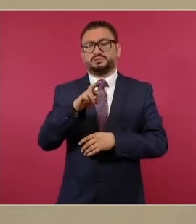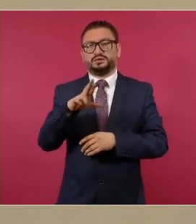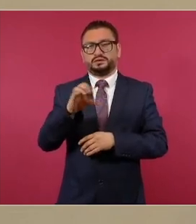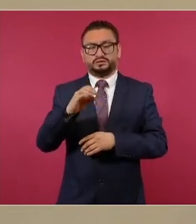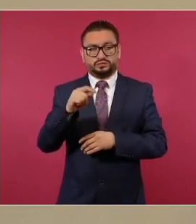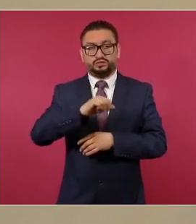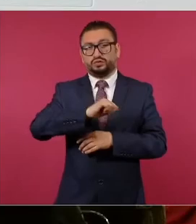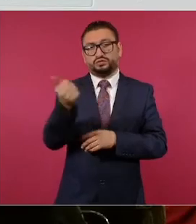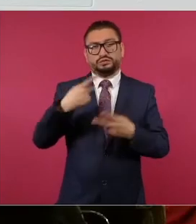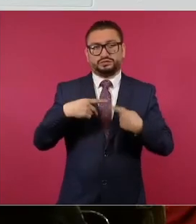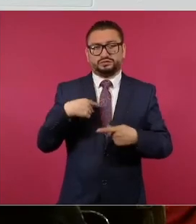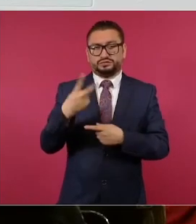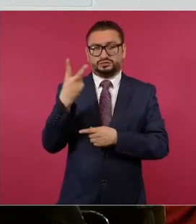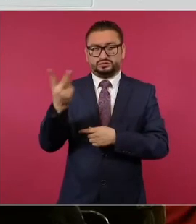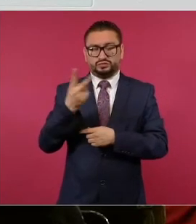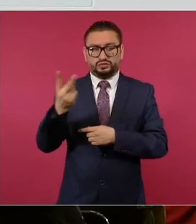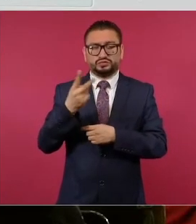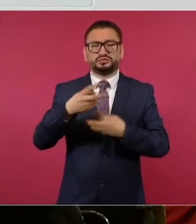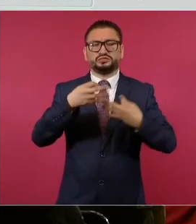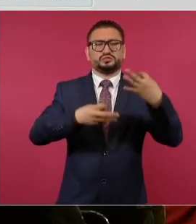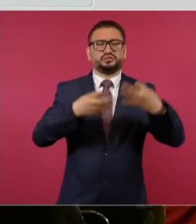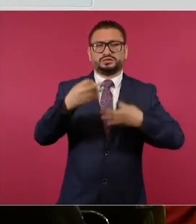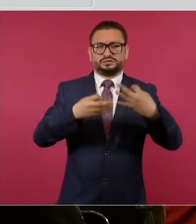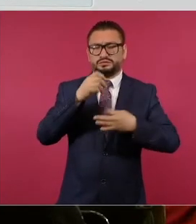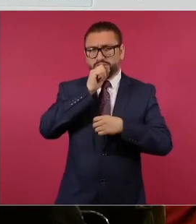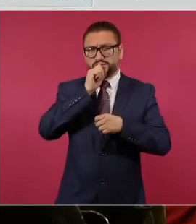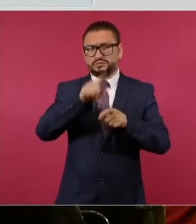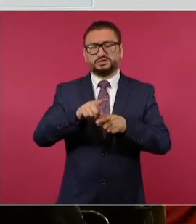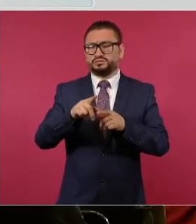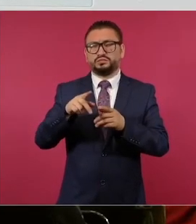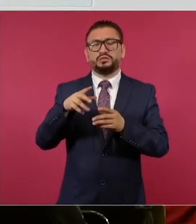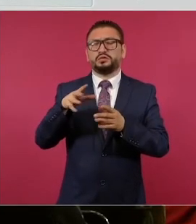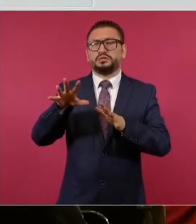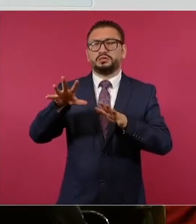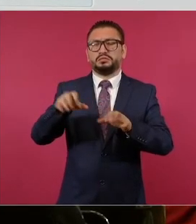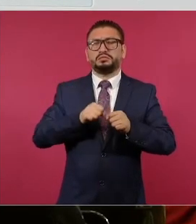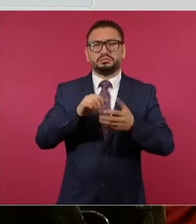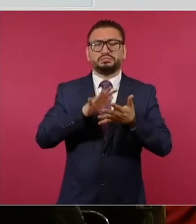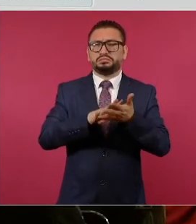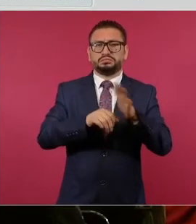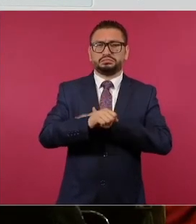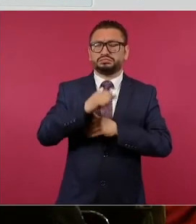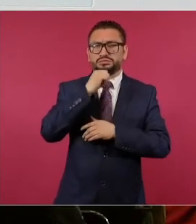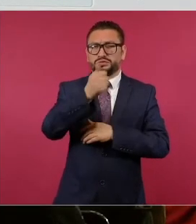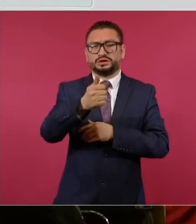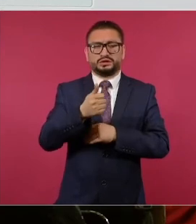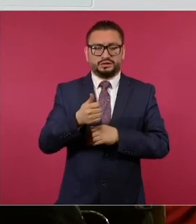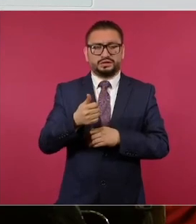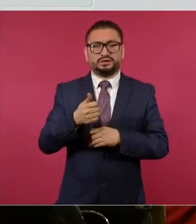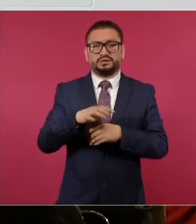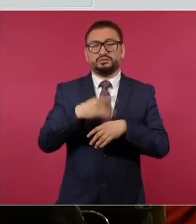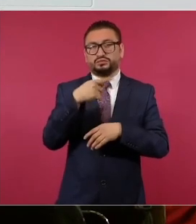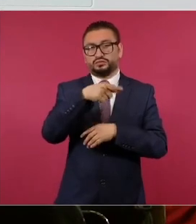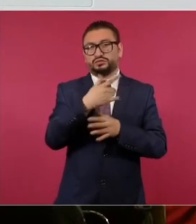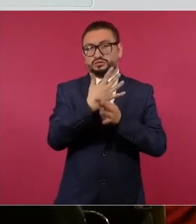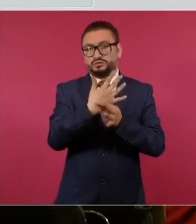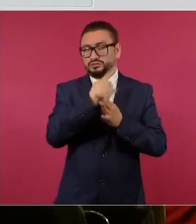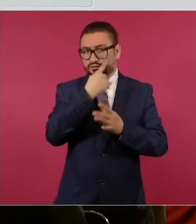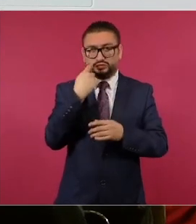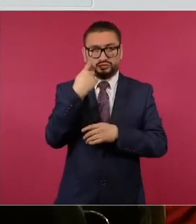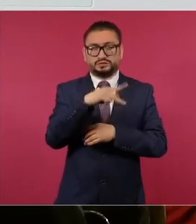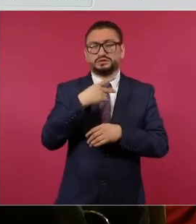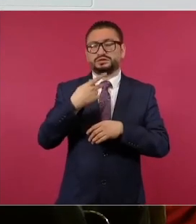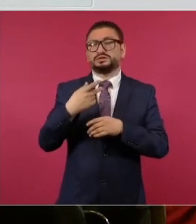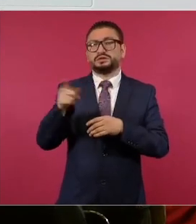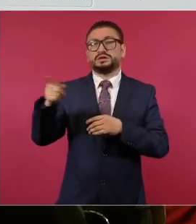dos detenidos, la jueza también prescindió de prisión preventiva justificada, pues a su consideración había poco riesgo